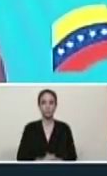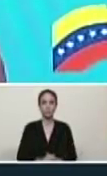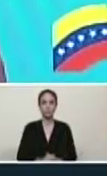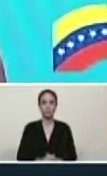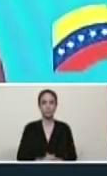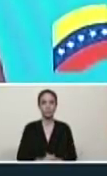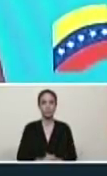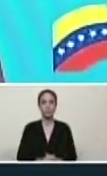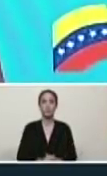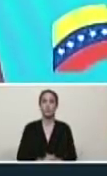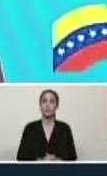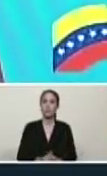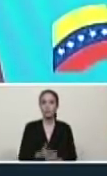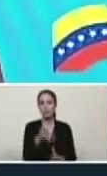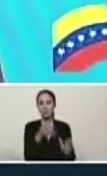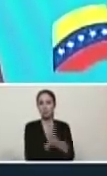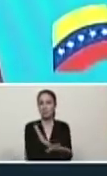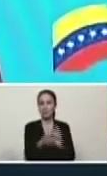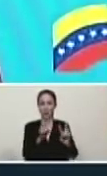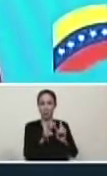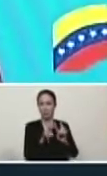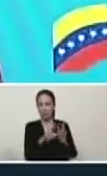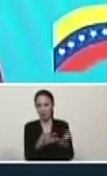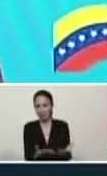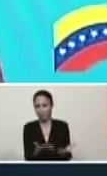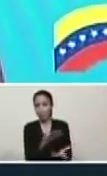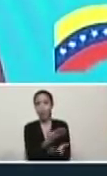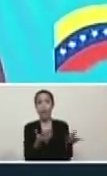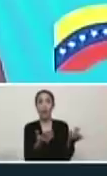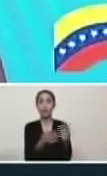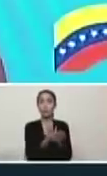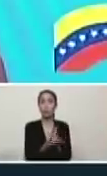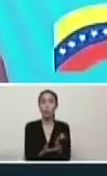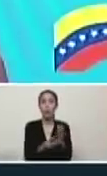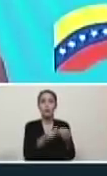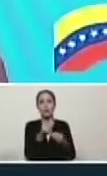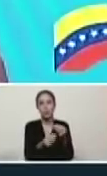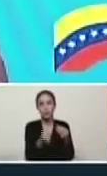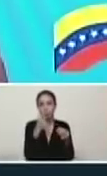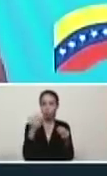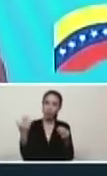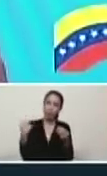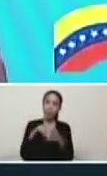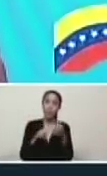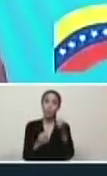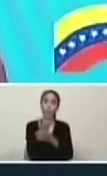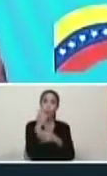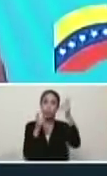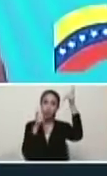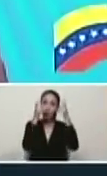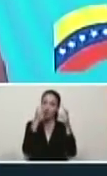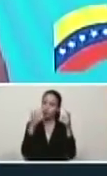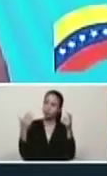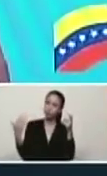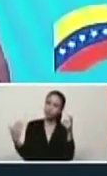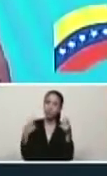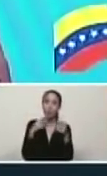es uno de los programas de la Revolución Bolivariana que fundó el comandante Hugo